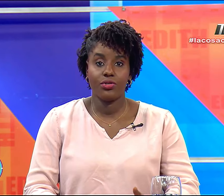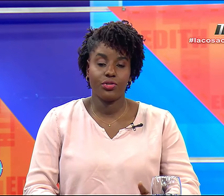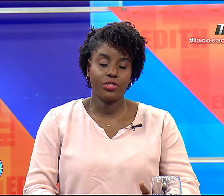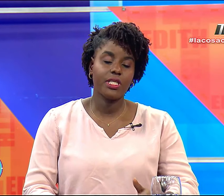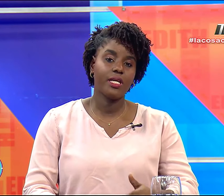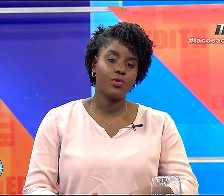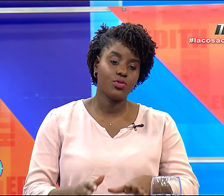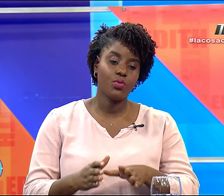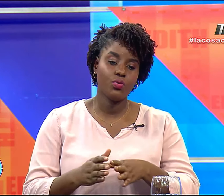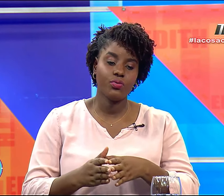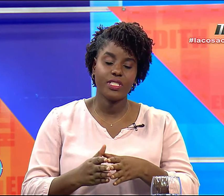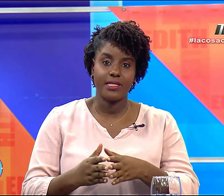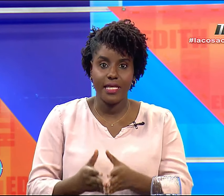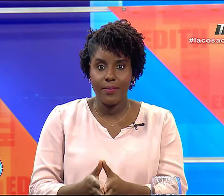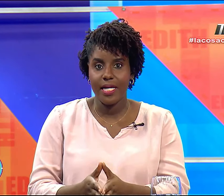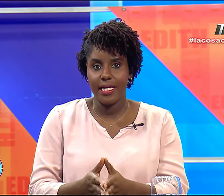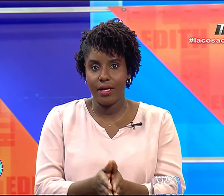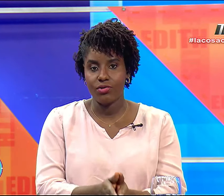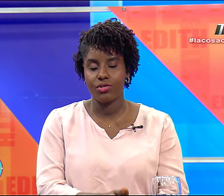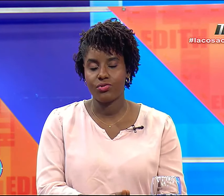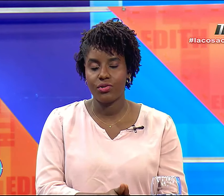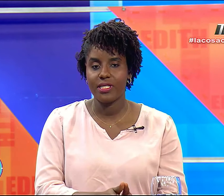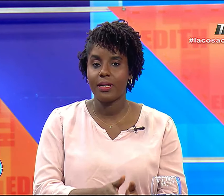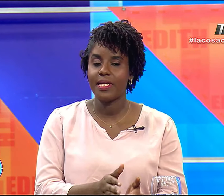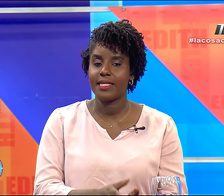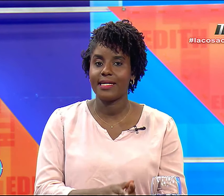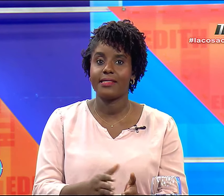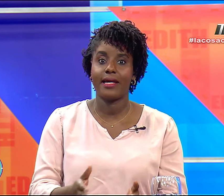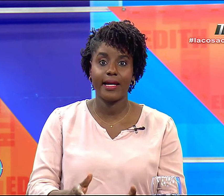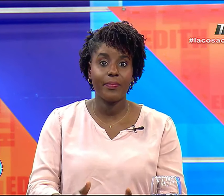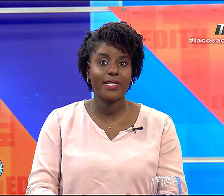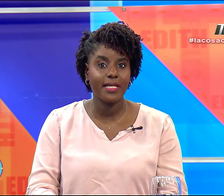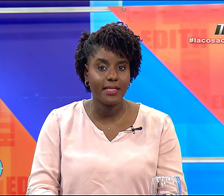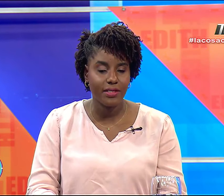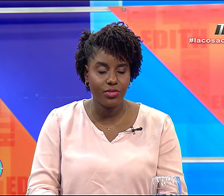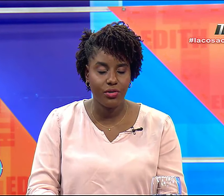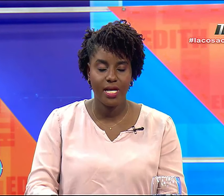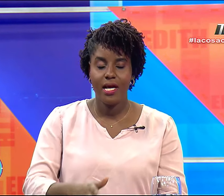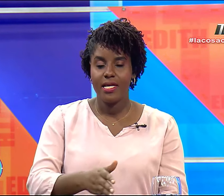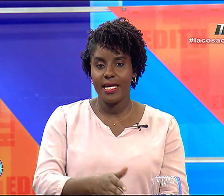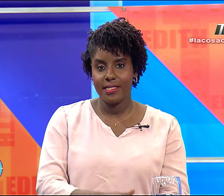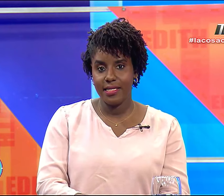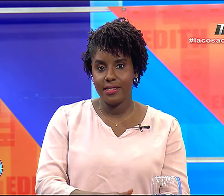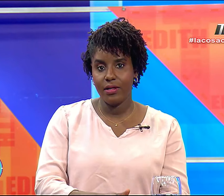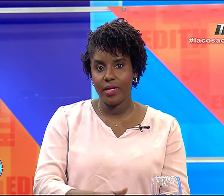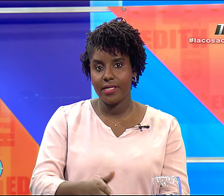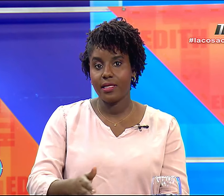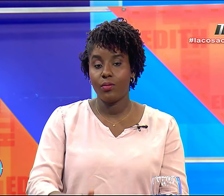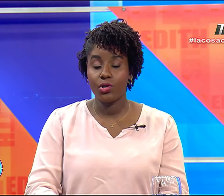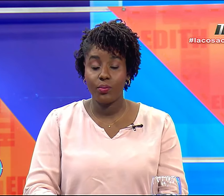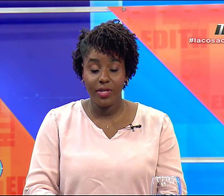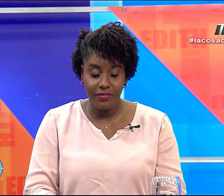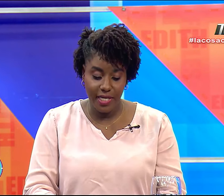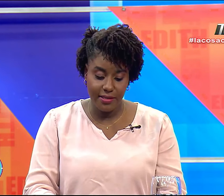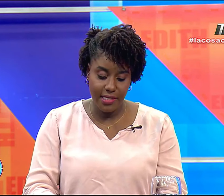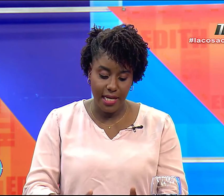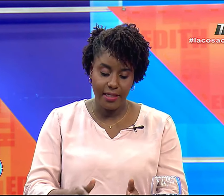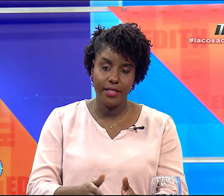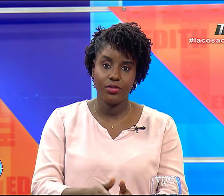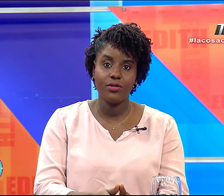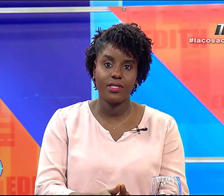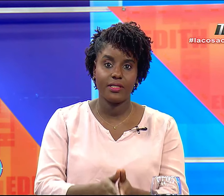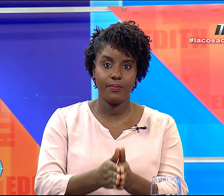si nosotros tenemos un sistema que la Constitución establece que es de representación y existe lo que es el voto